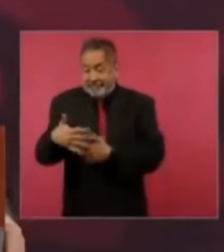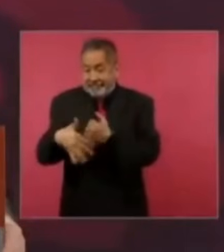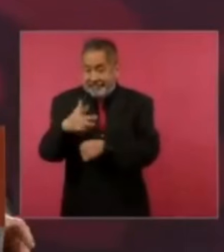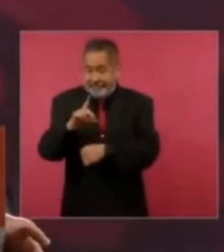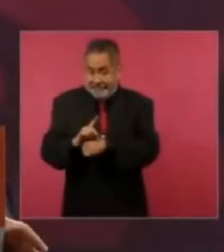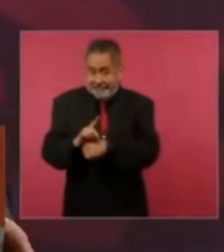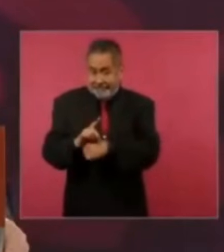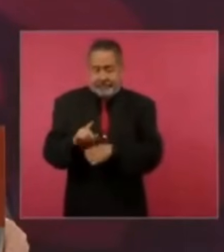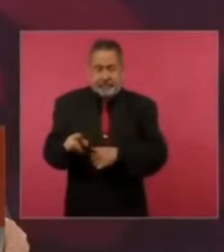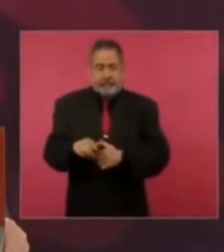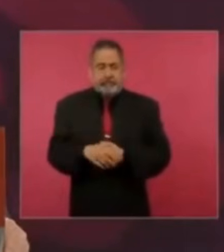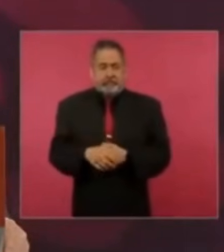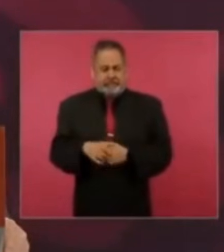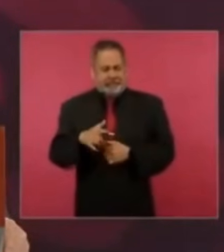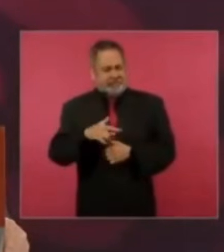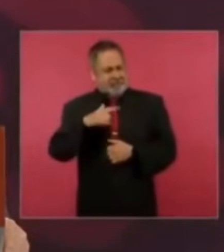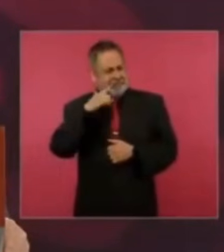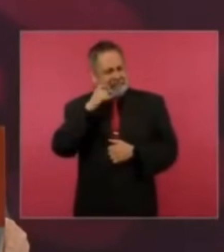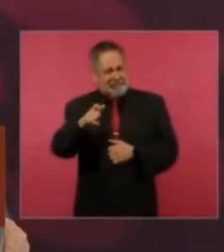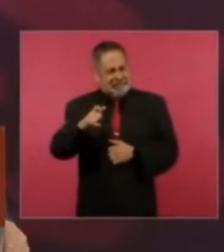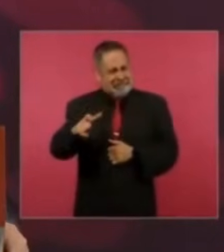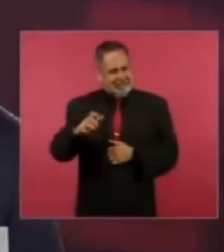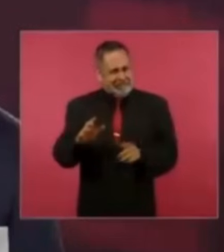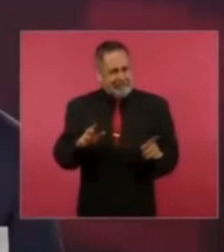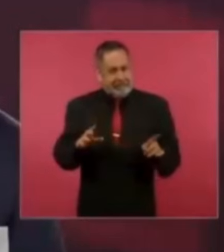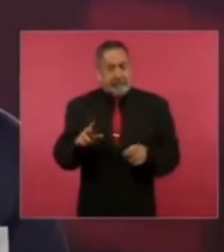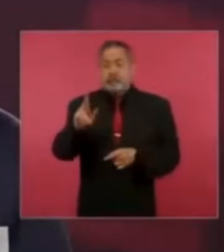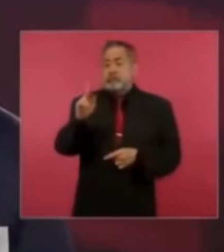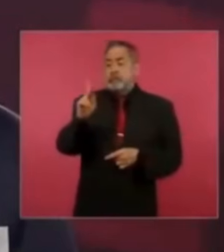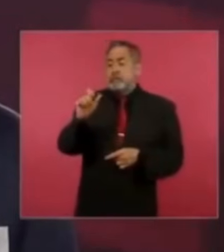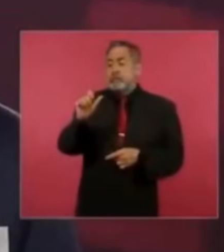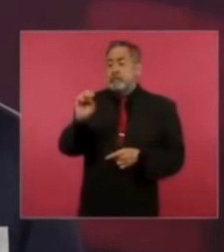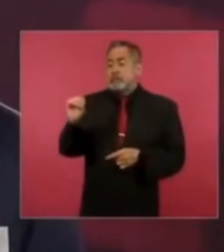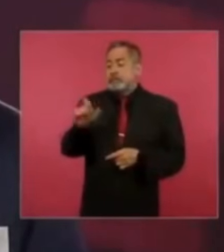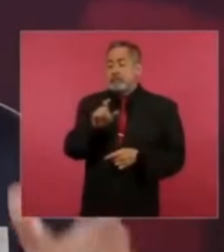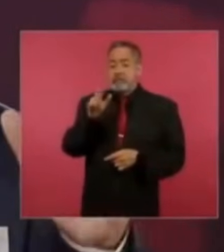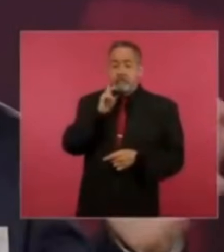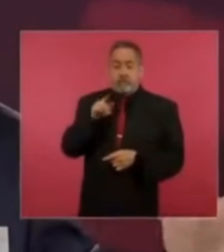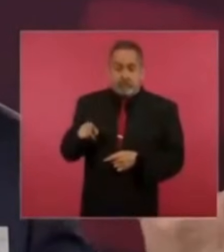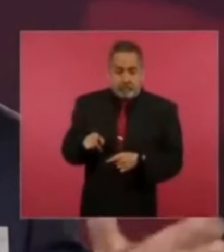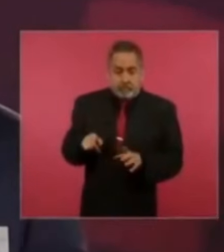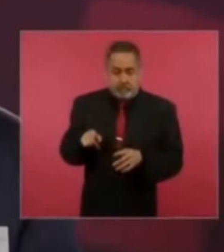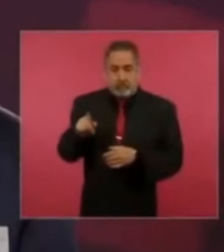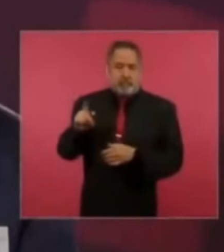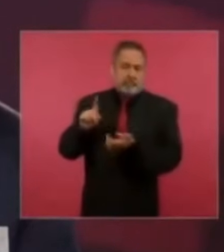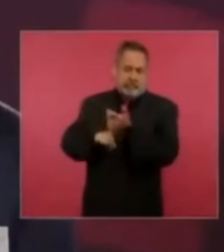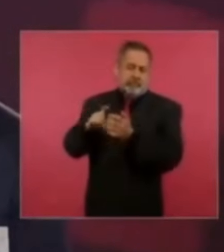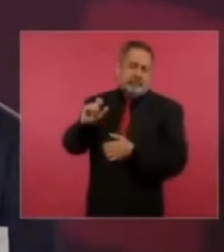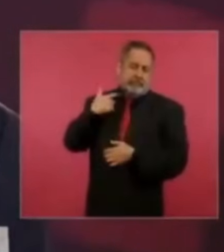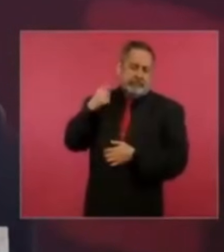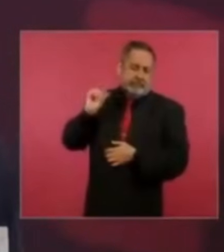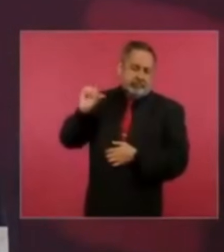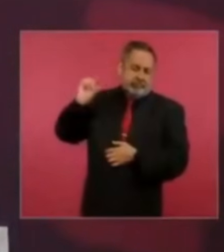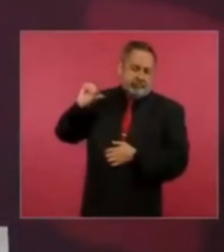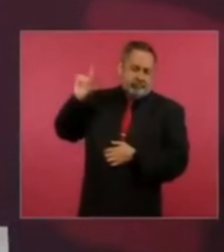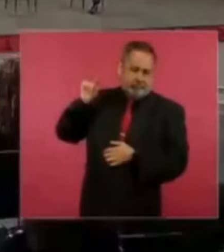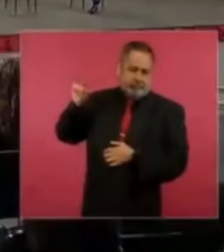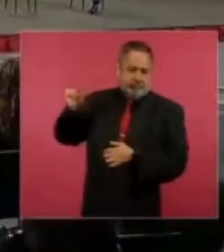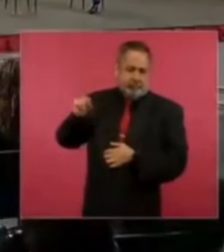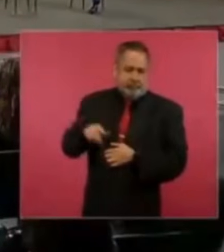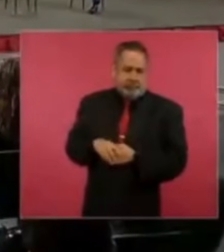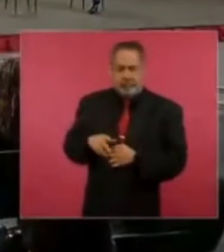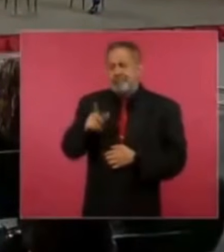derecha está muy enojada. Vamos a ir al video de el señor Octavio Romero, que